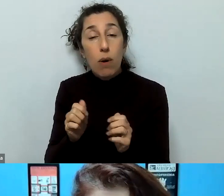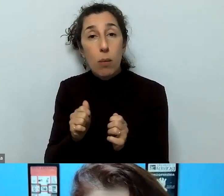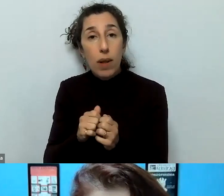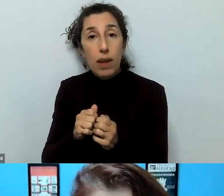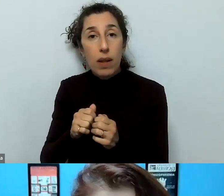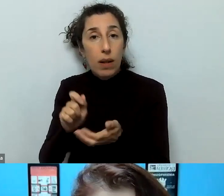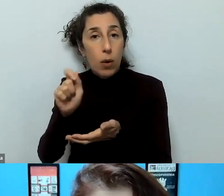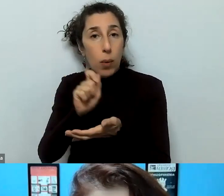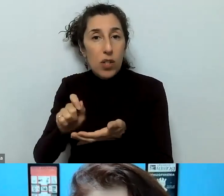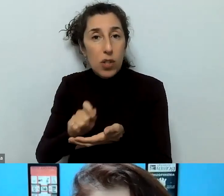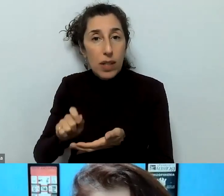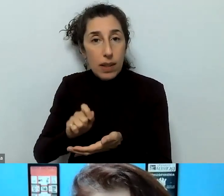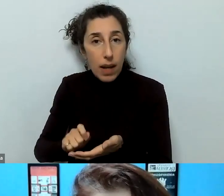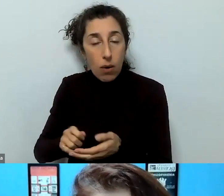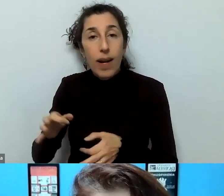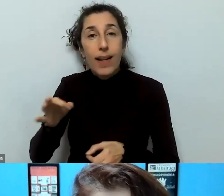llenando cuestionarios en vez de